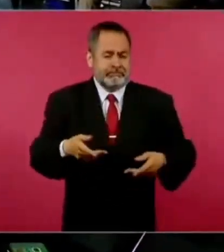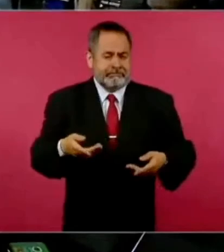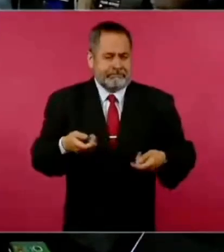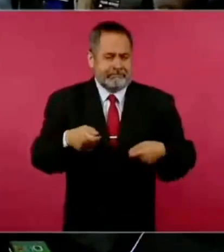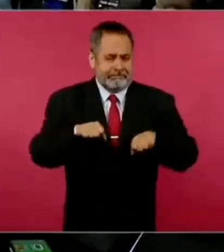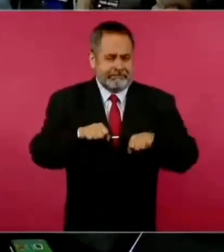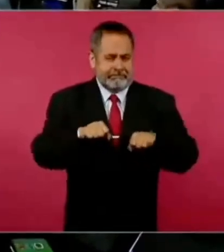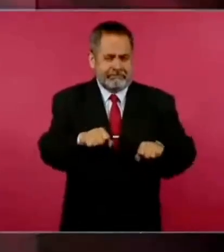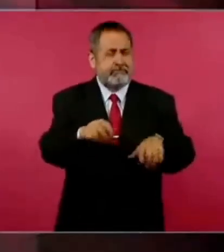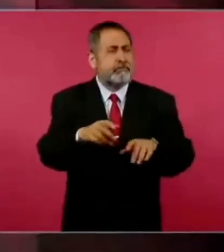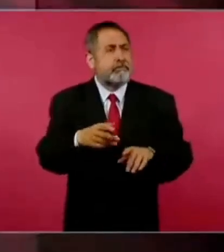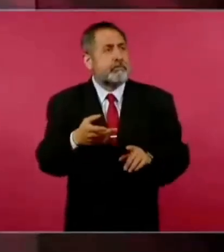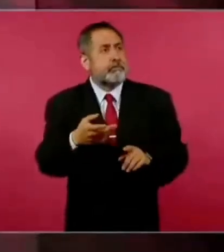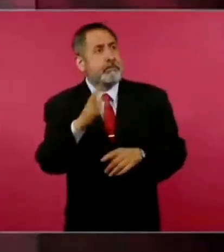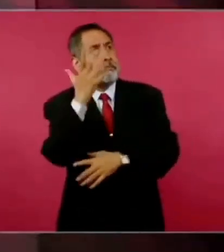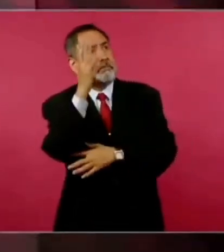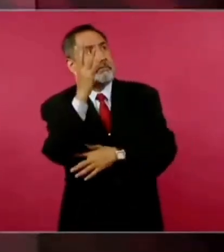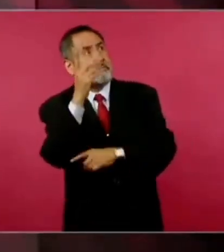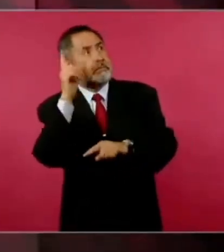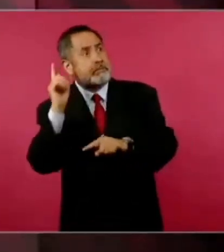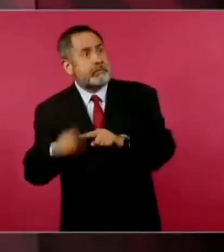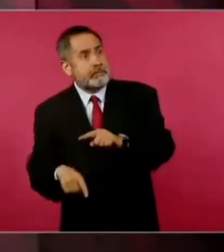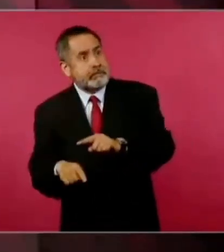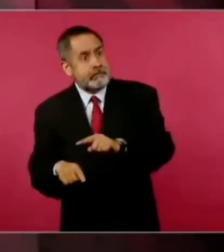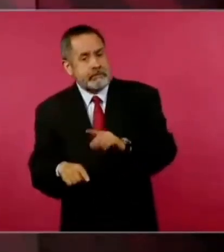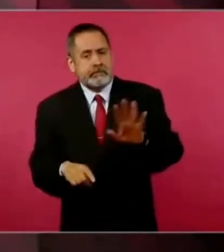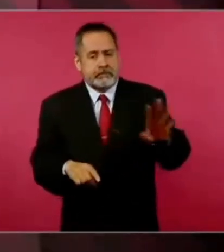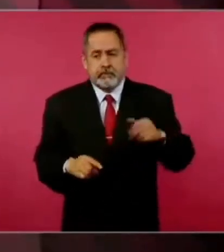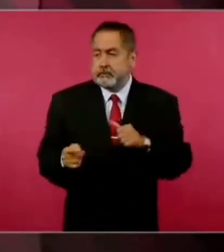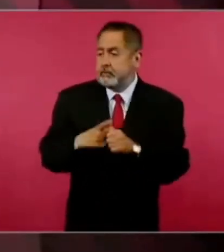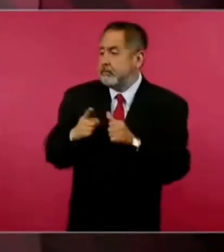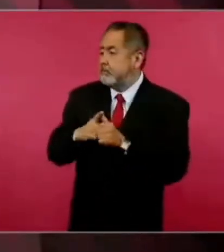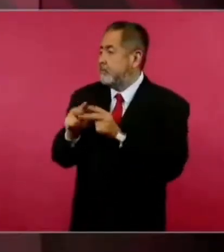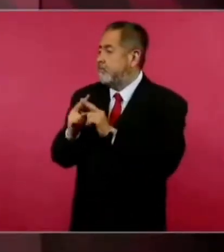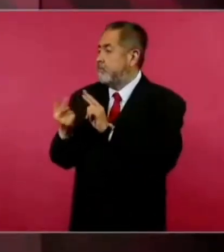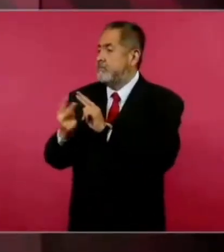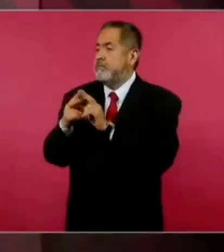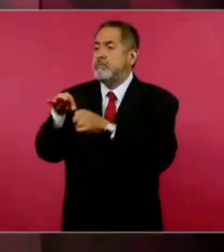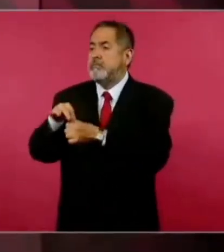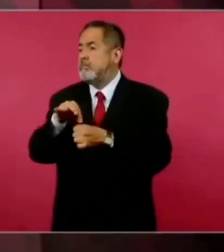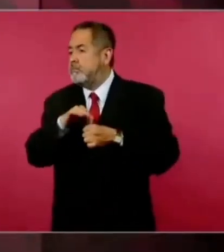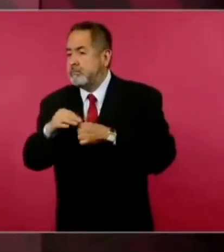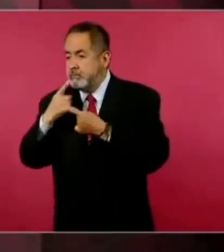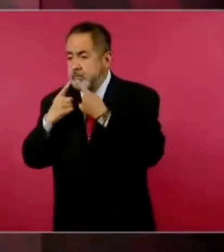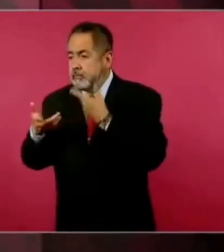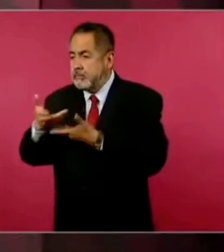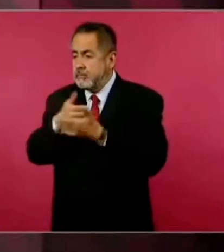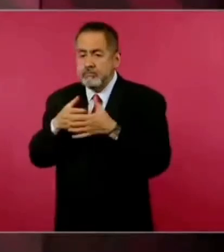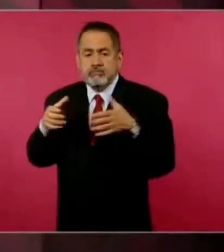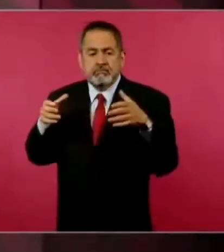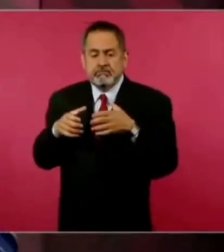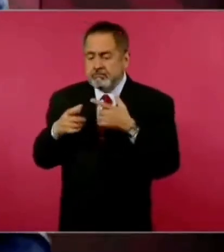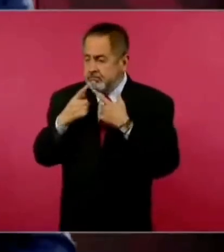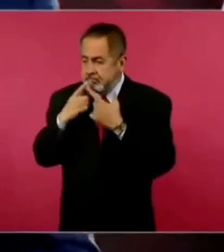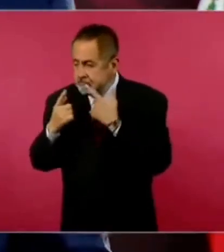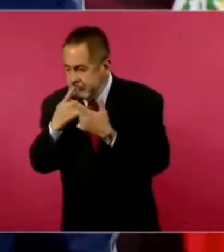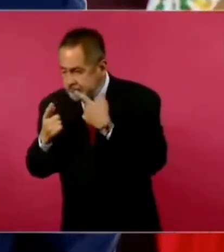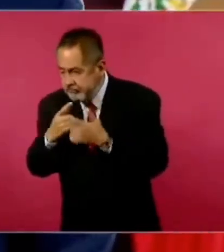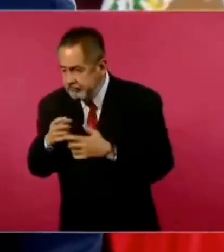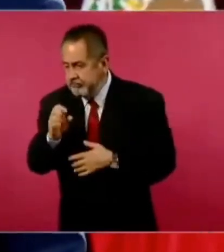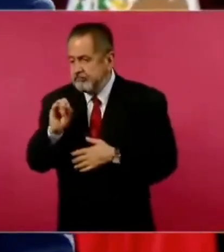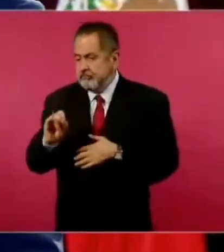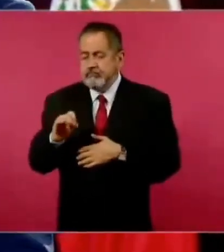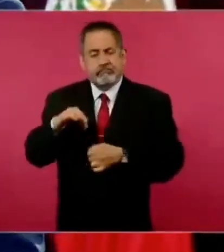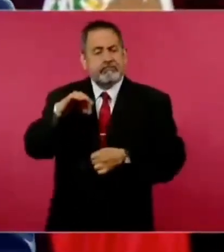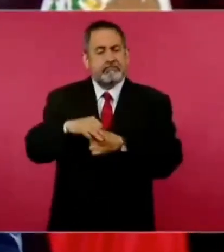un árbol de un parque, los vecinos se reúnen y